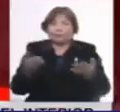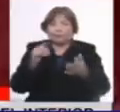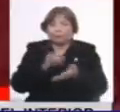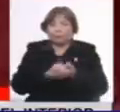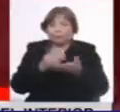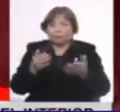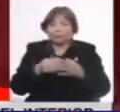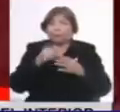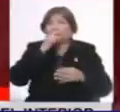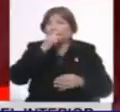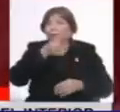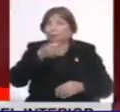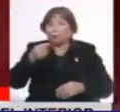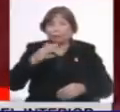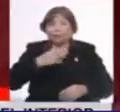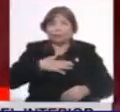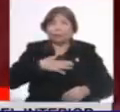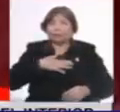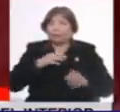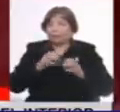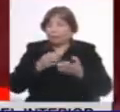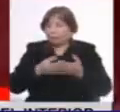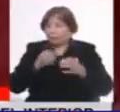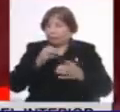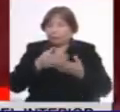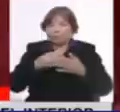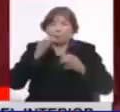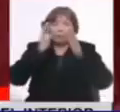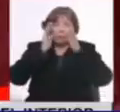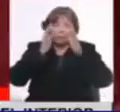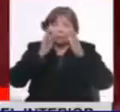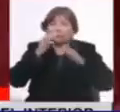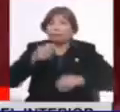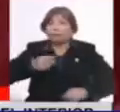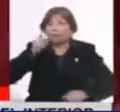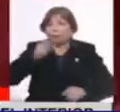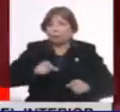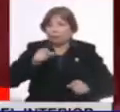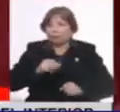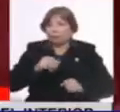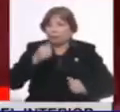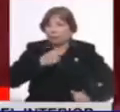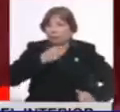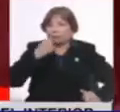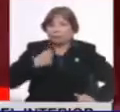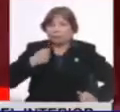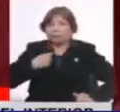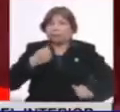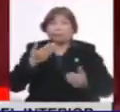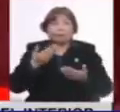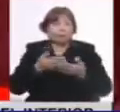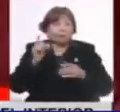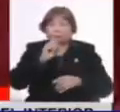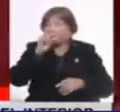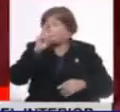caso por la declaratoria de emergencia con el auxilio de las Fuerzas Armadas, lo